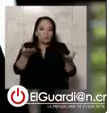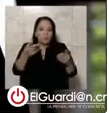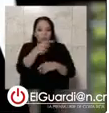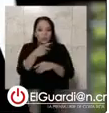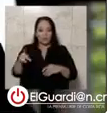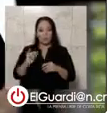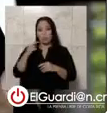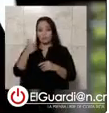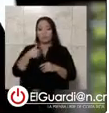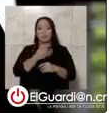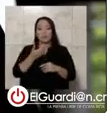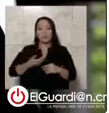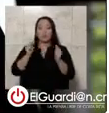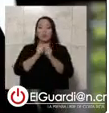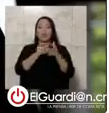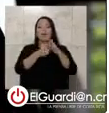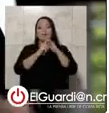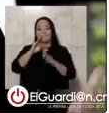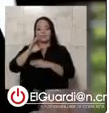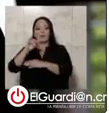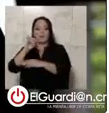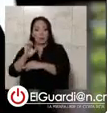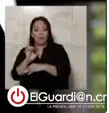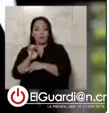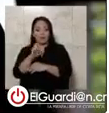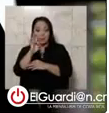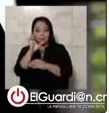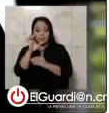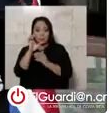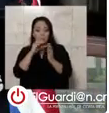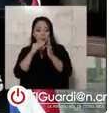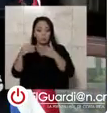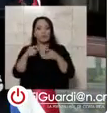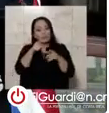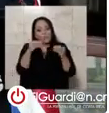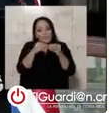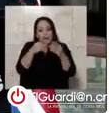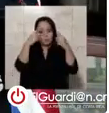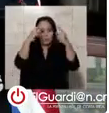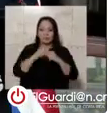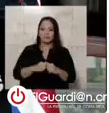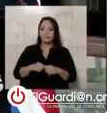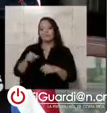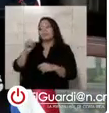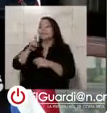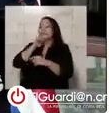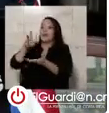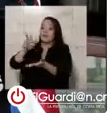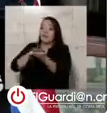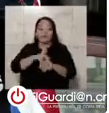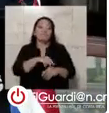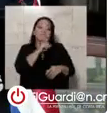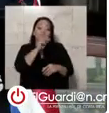señor presidente, con el empréstito del BESIE vamos a poder hacer mucho más obra. Si lo aprueban. Si no lo